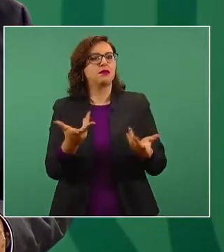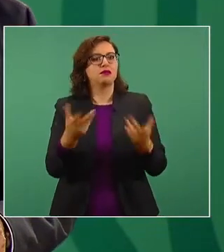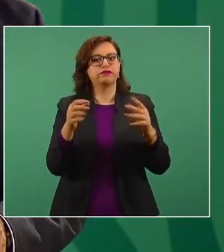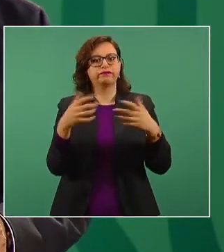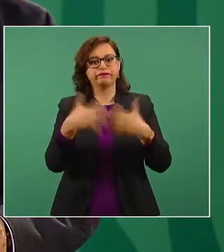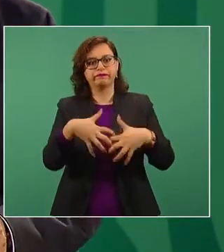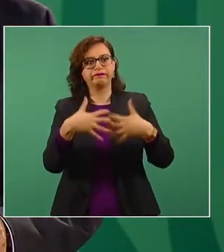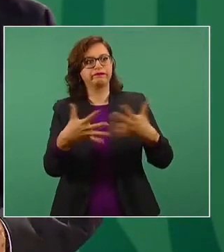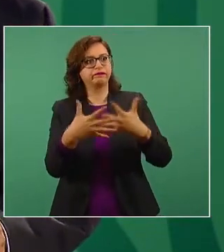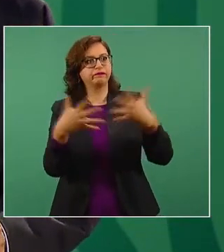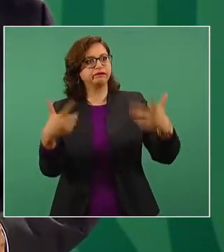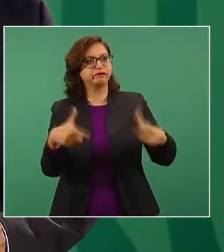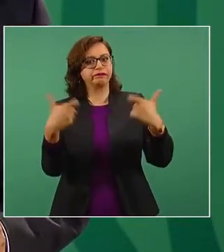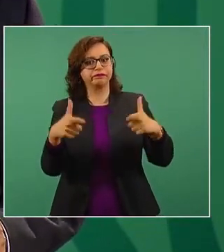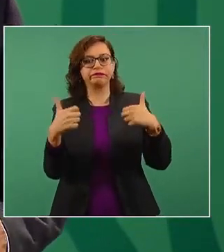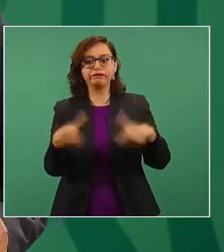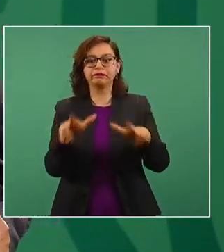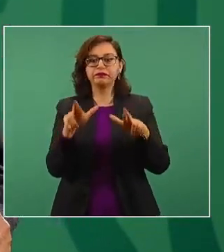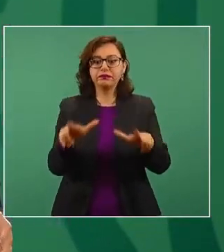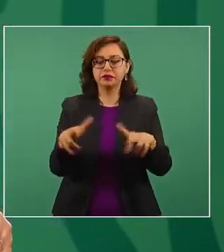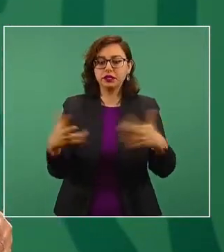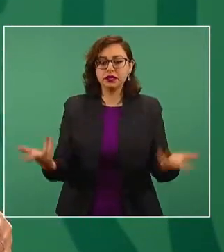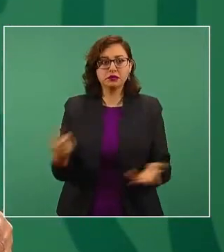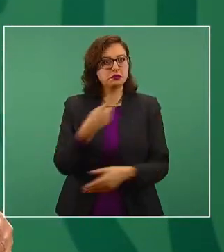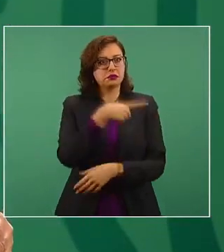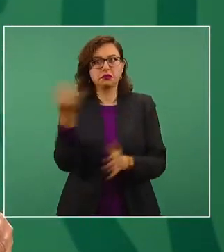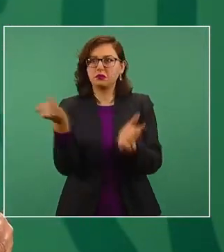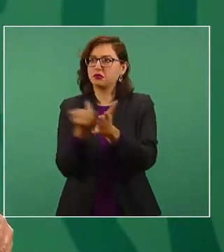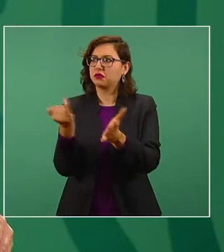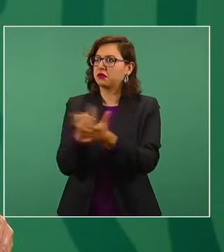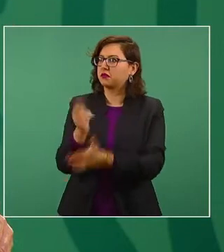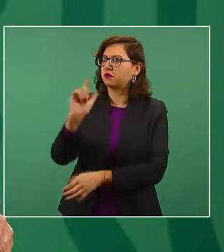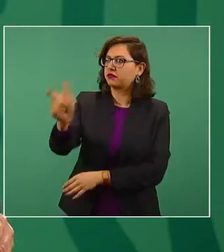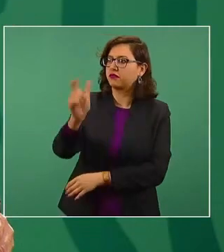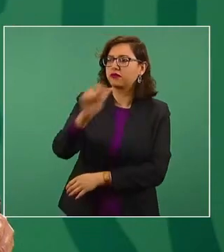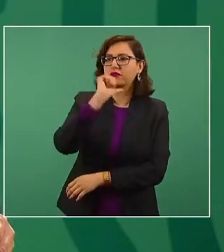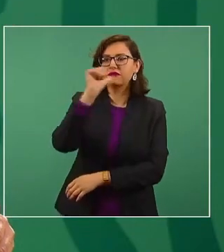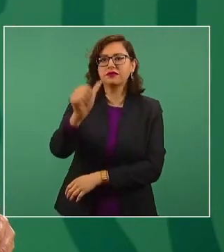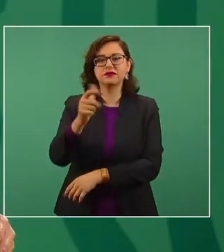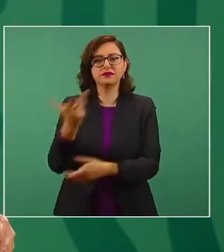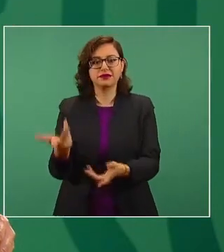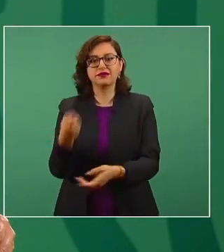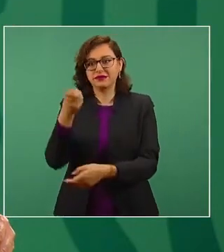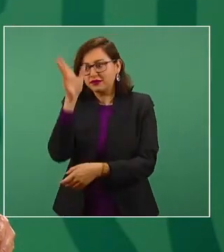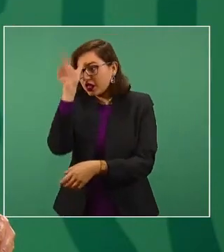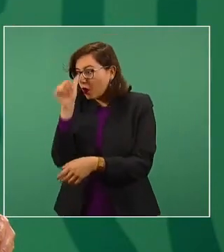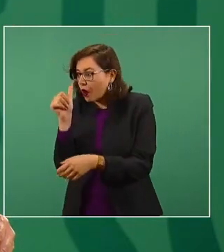porque entre otras cosas, era una gran injusticia que el pueblo pagara impuestos,